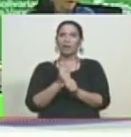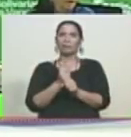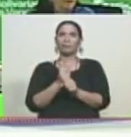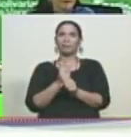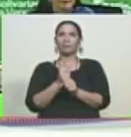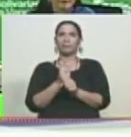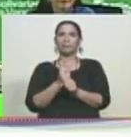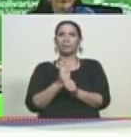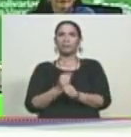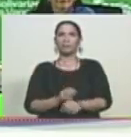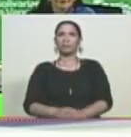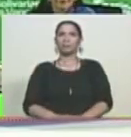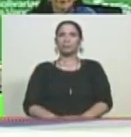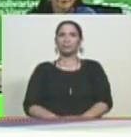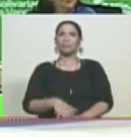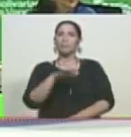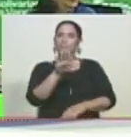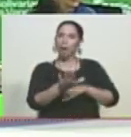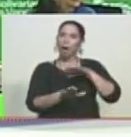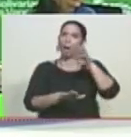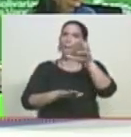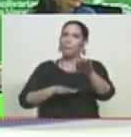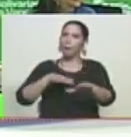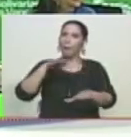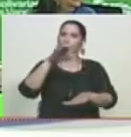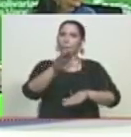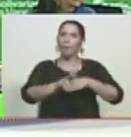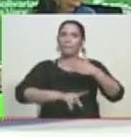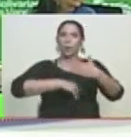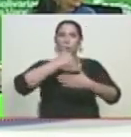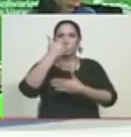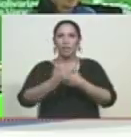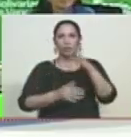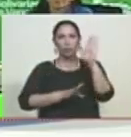por llevar adelante un proyecto de desarrollo